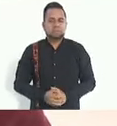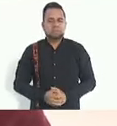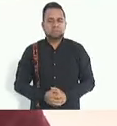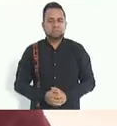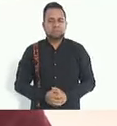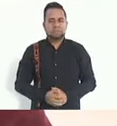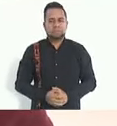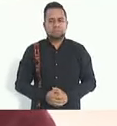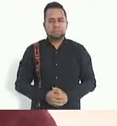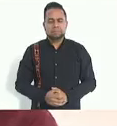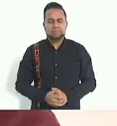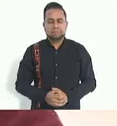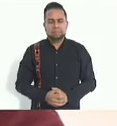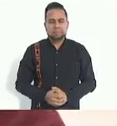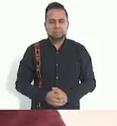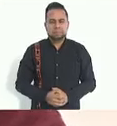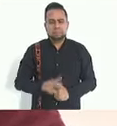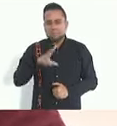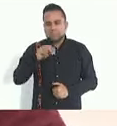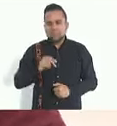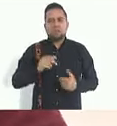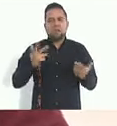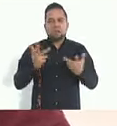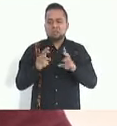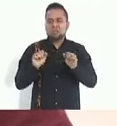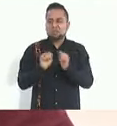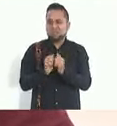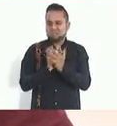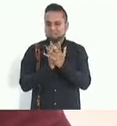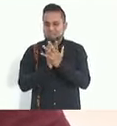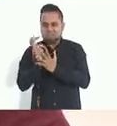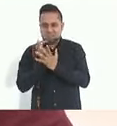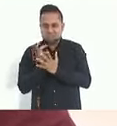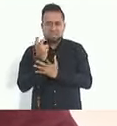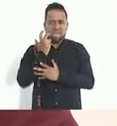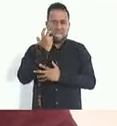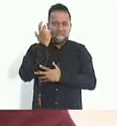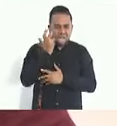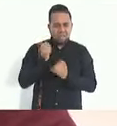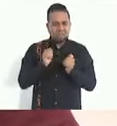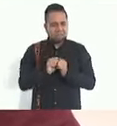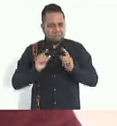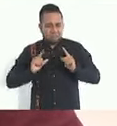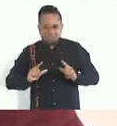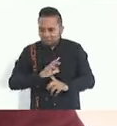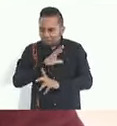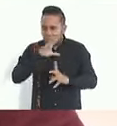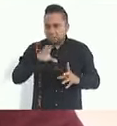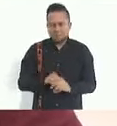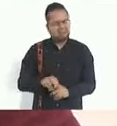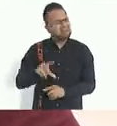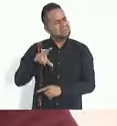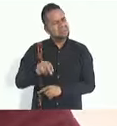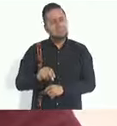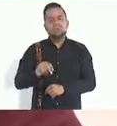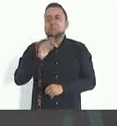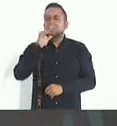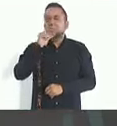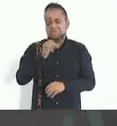actuar con extravagancias, con lujos. No puede haber gobierno